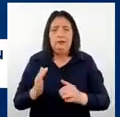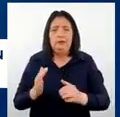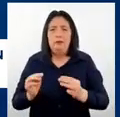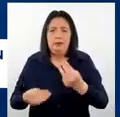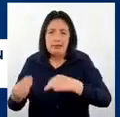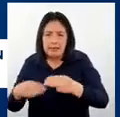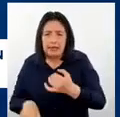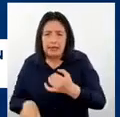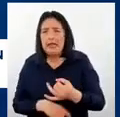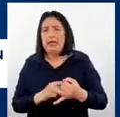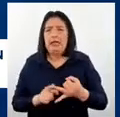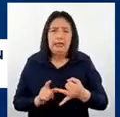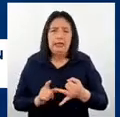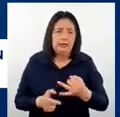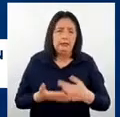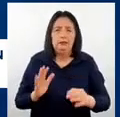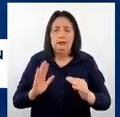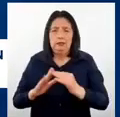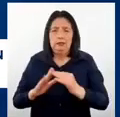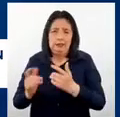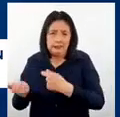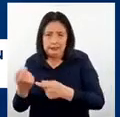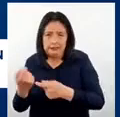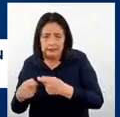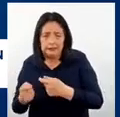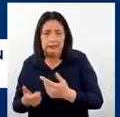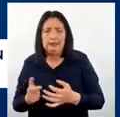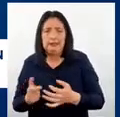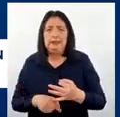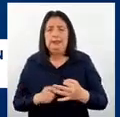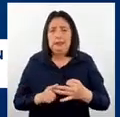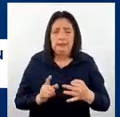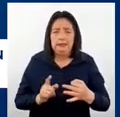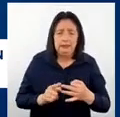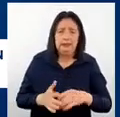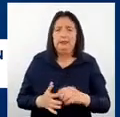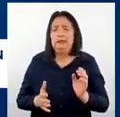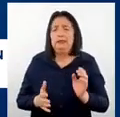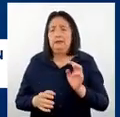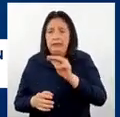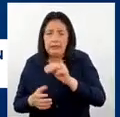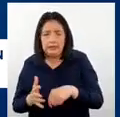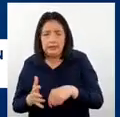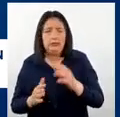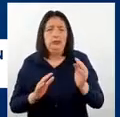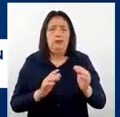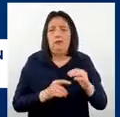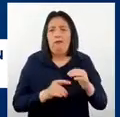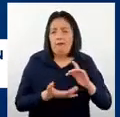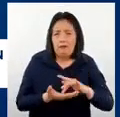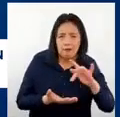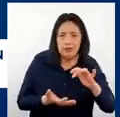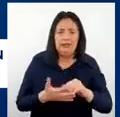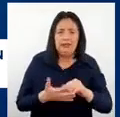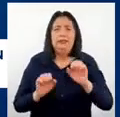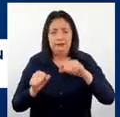mercados, tiendas de abastecimiento de productos, supermercados, mercados, bodegas y farmacias, entre otros, sí se